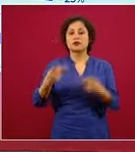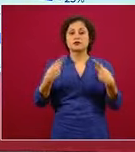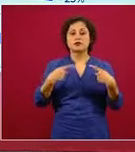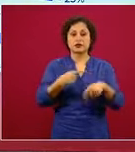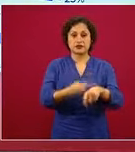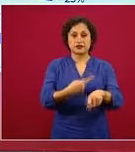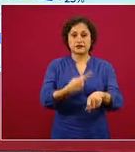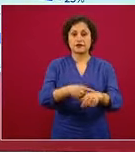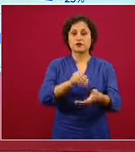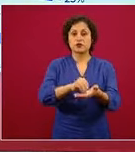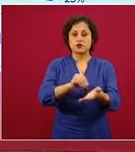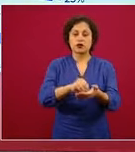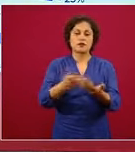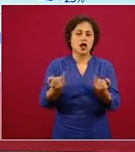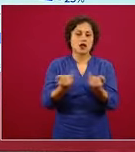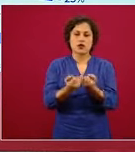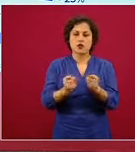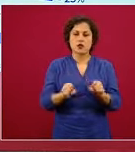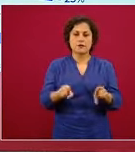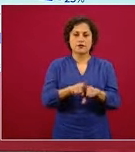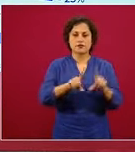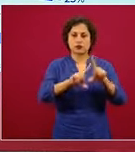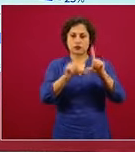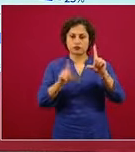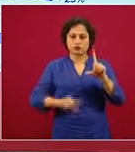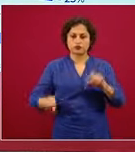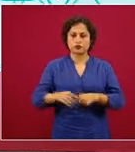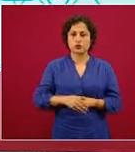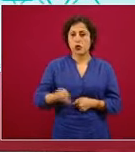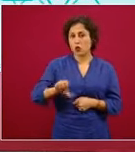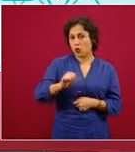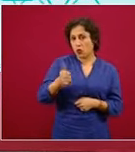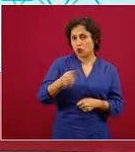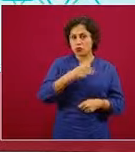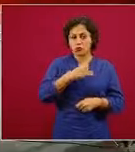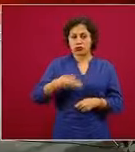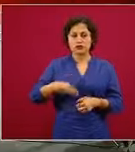activos estarían dentro de la media nacional. Veamos los municipios que